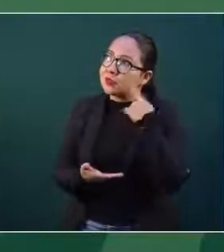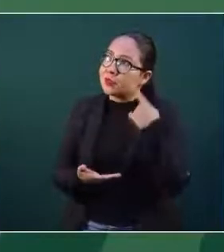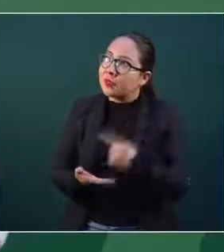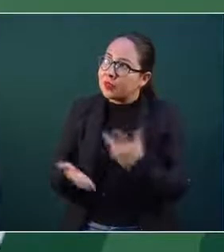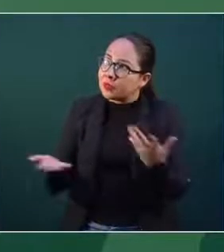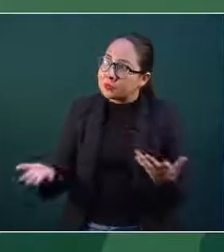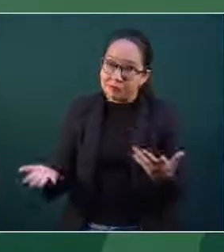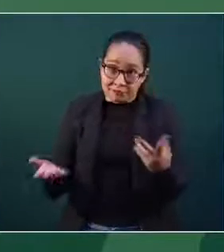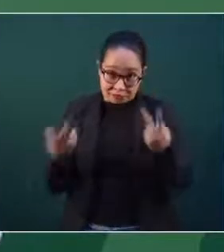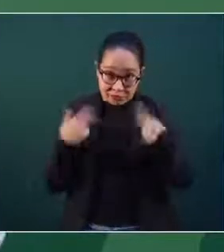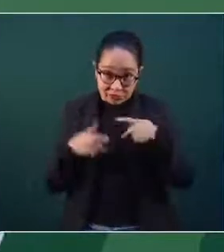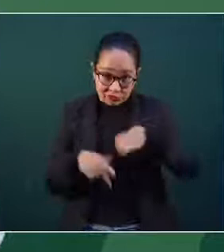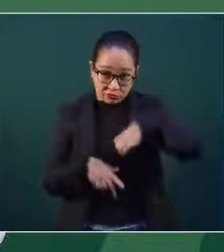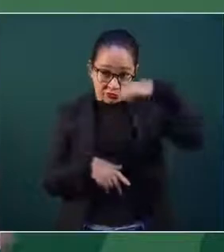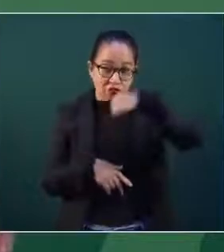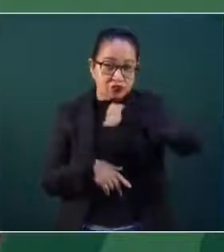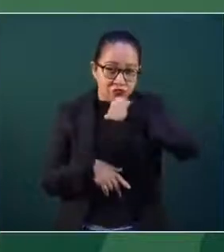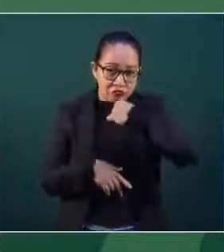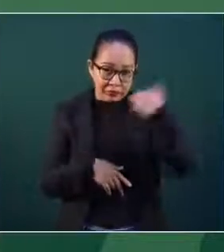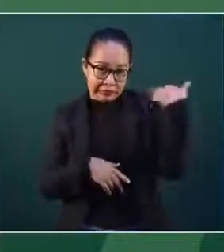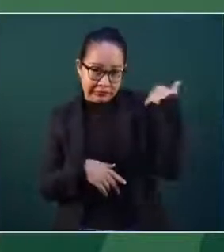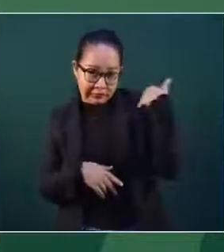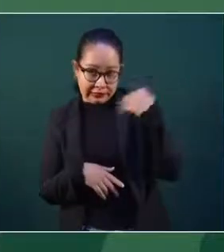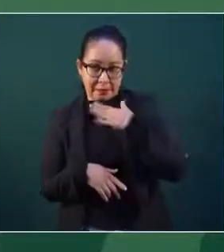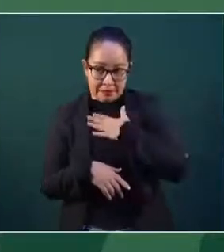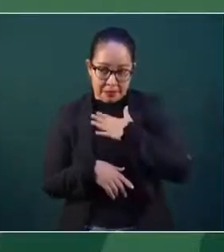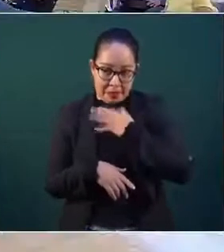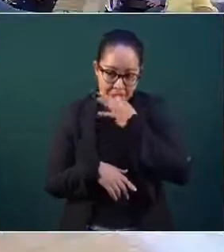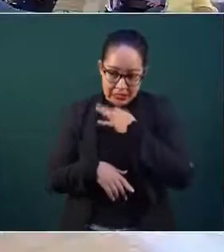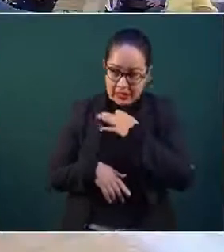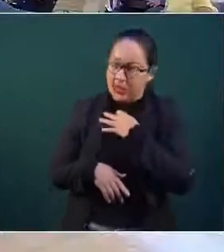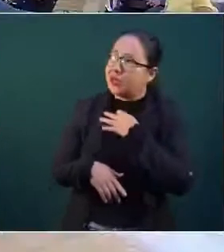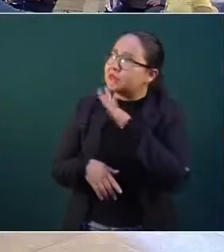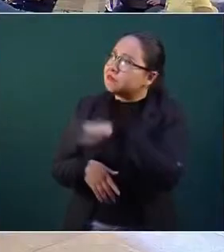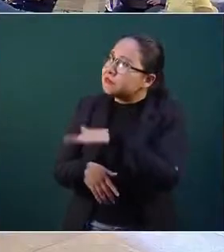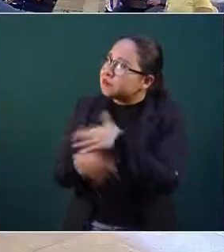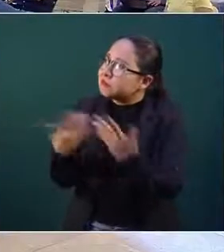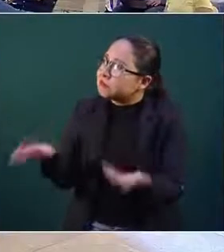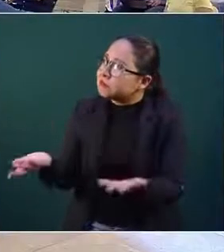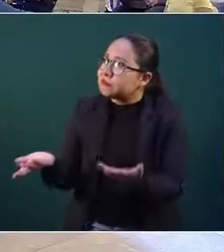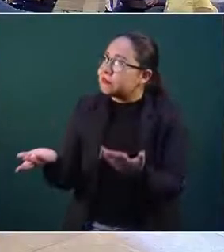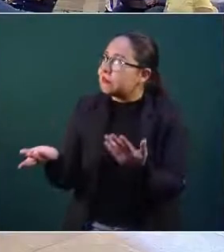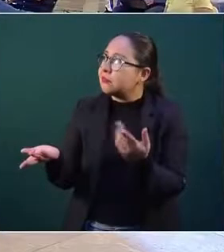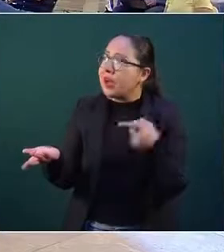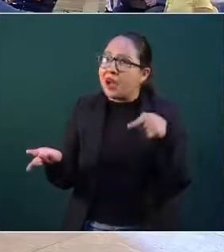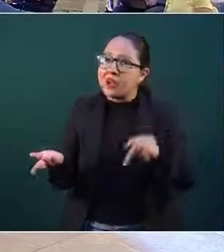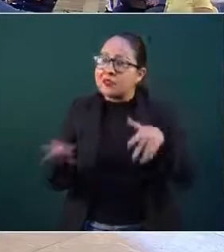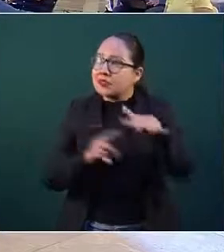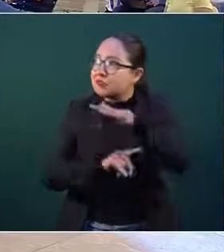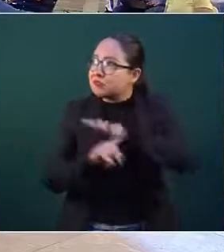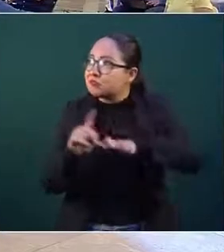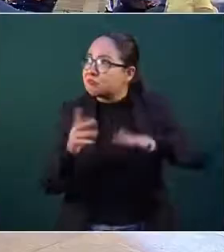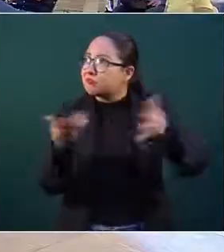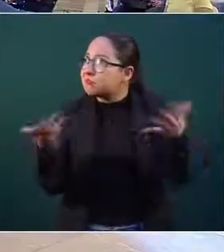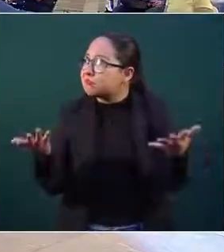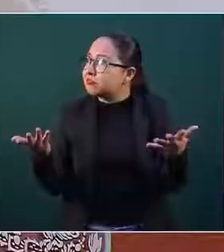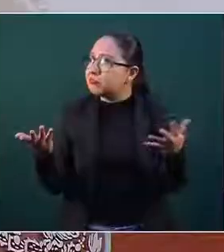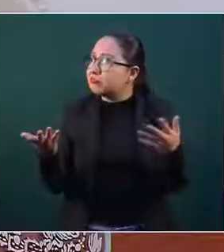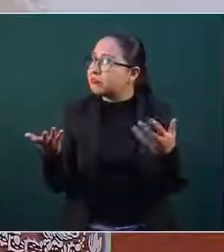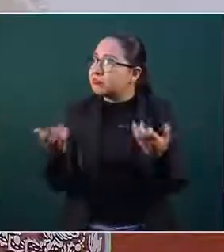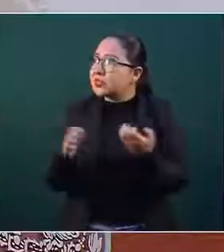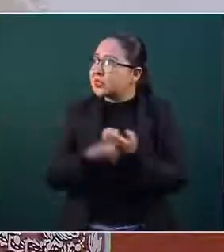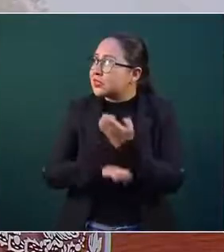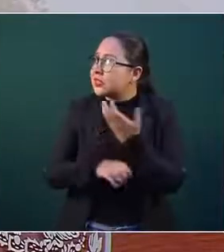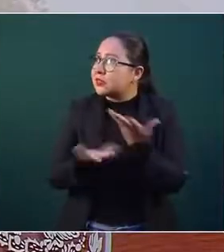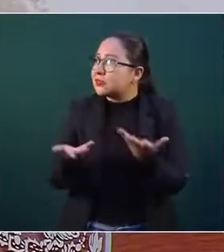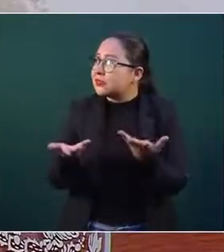adultos mayores, se quejaban conmigo de que, oiga, en este estado ya no